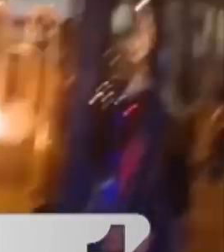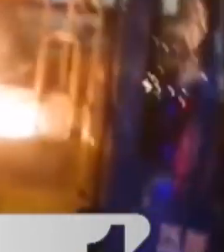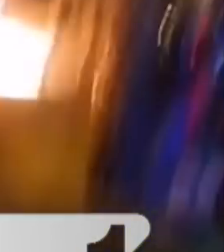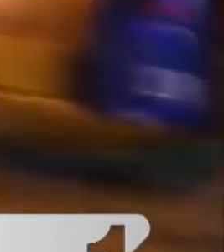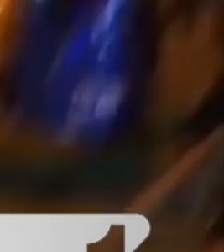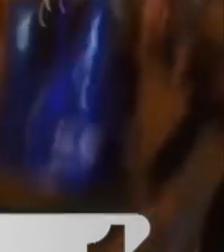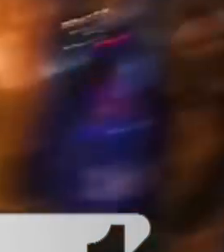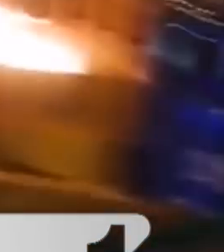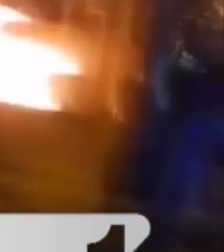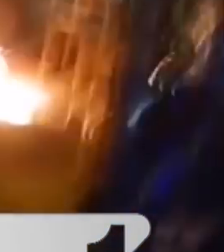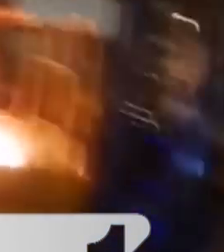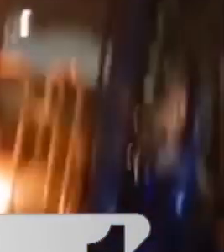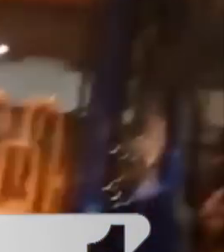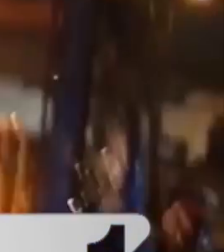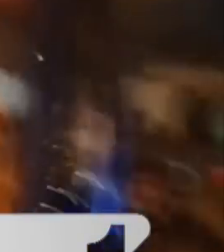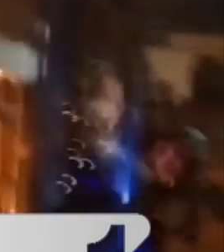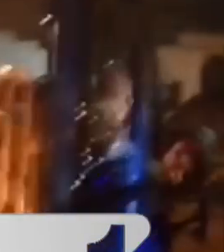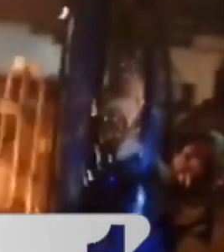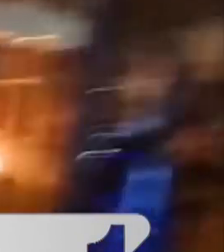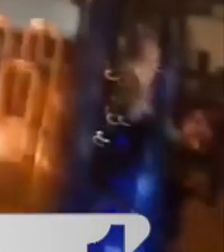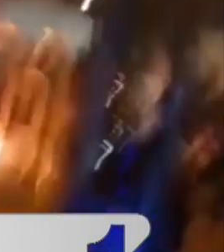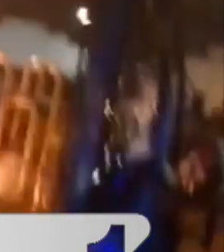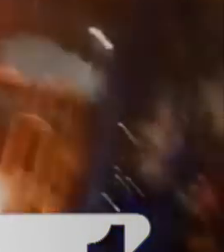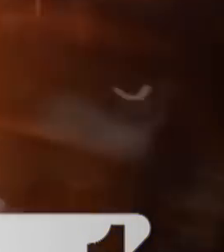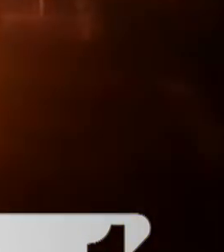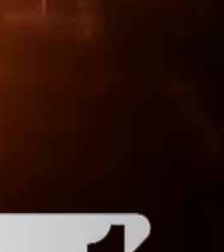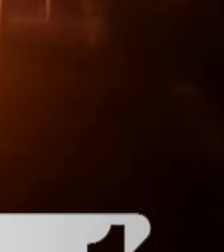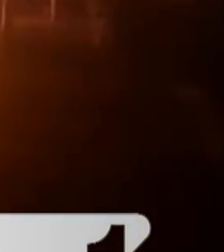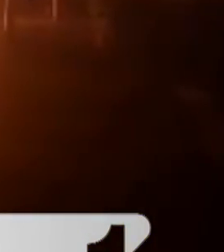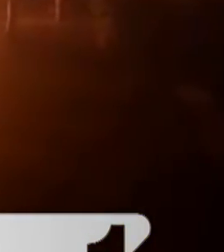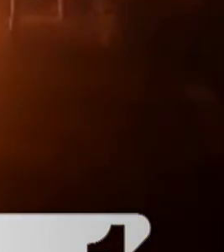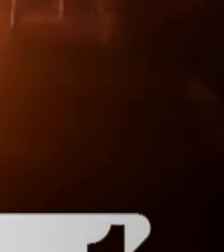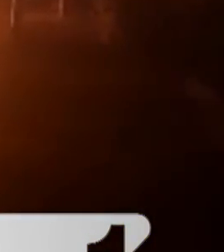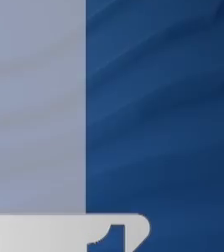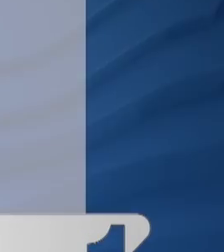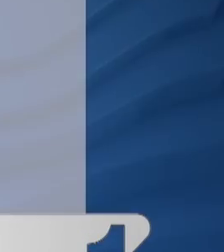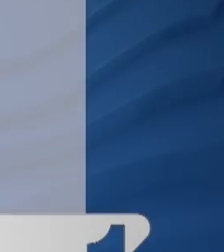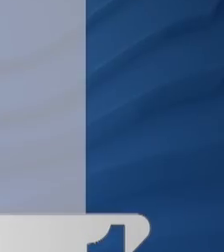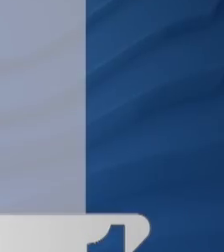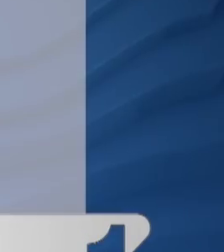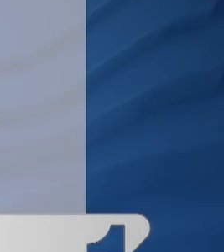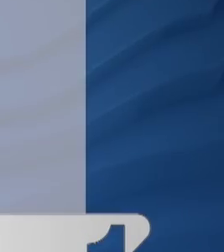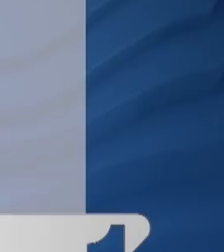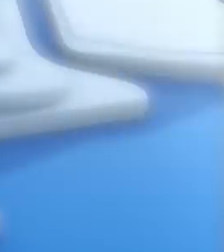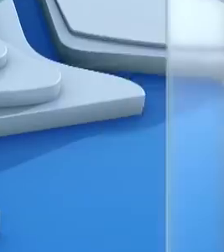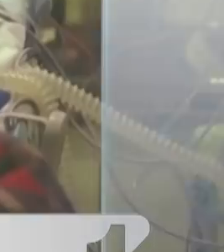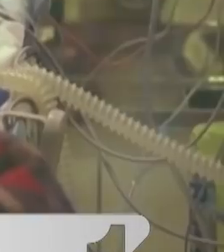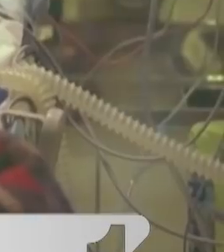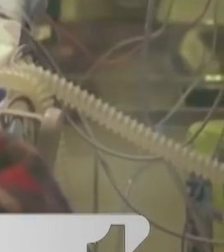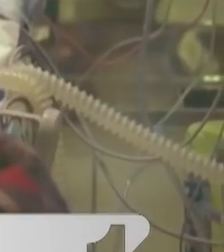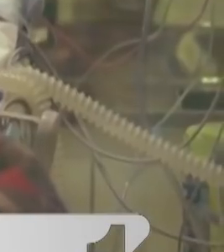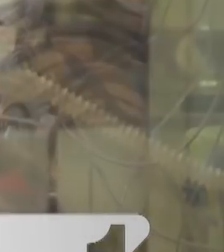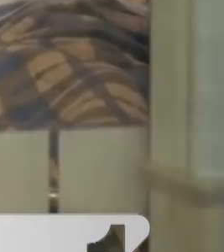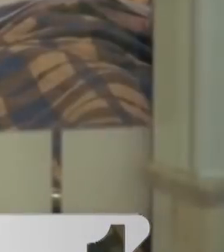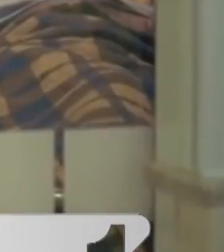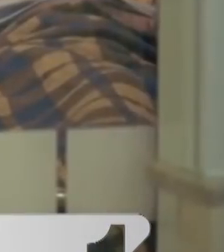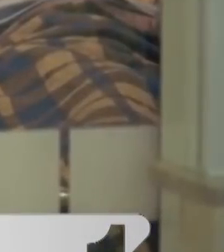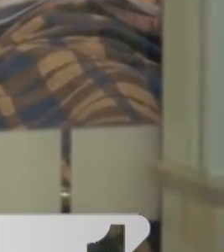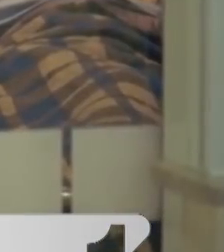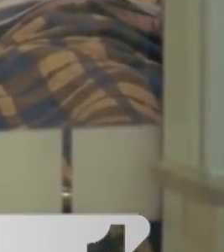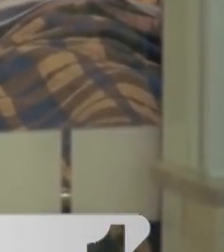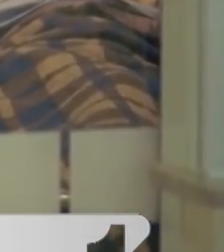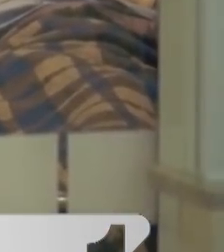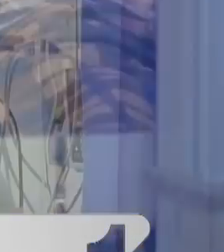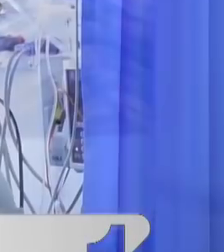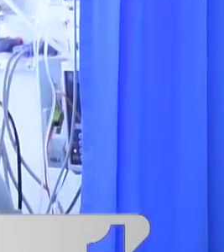de 18.000 millones de pesos. 53 estaciones están sin operar. ¿Cómo está el panorama UCI